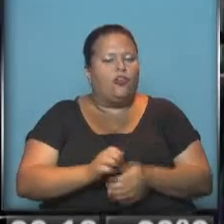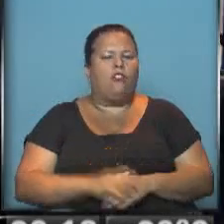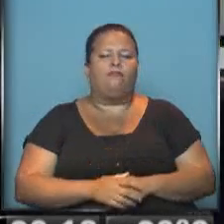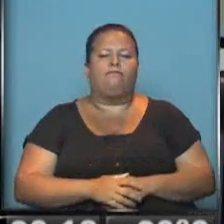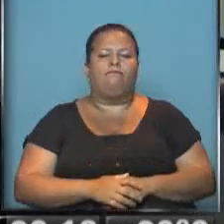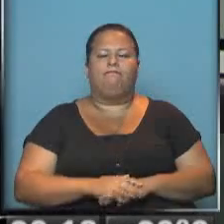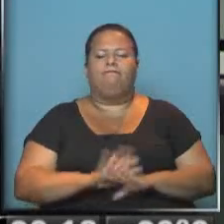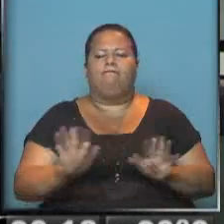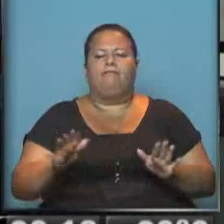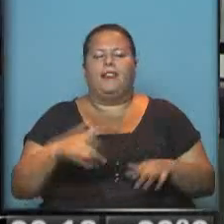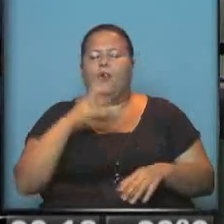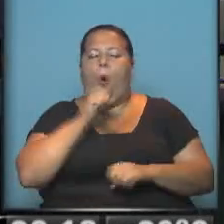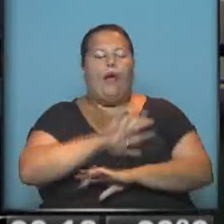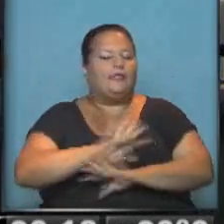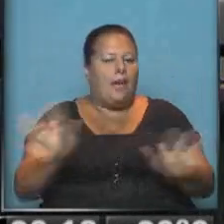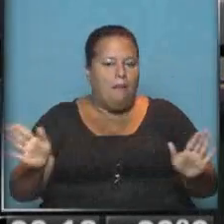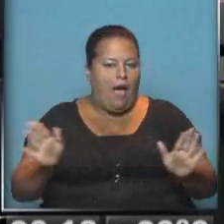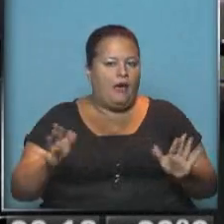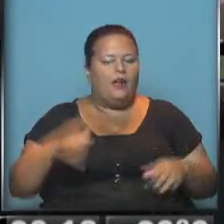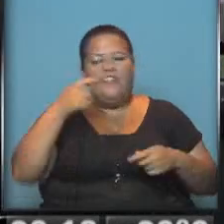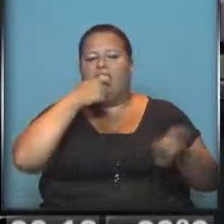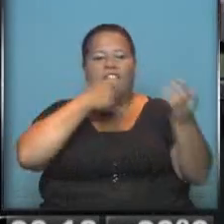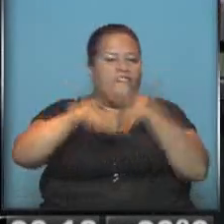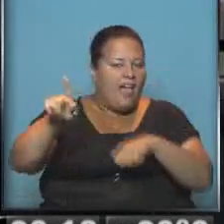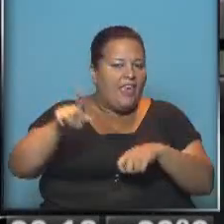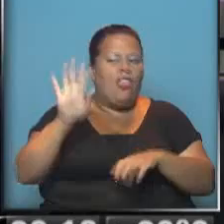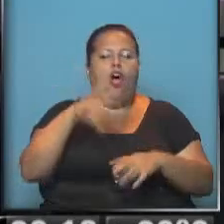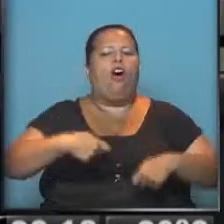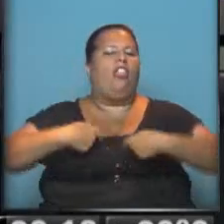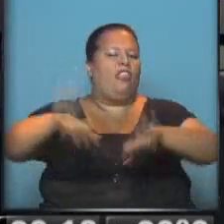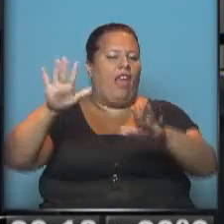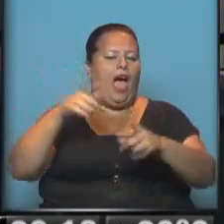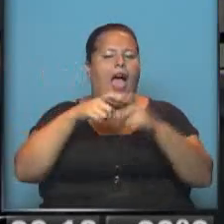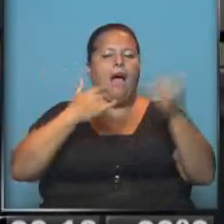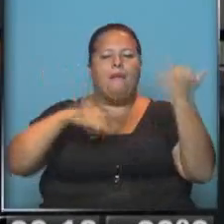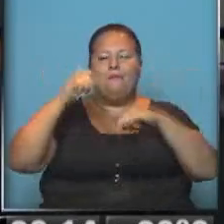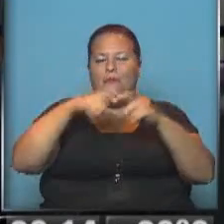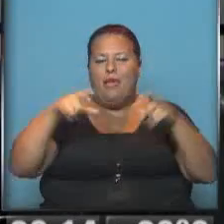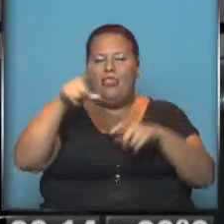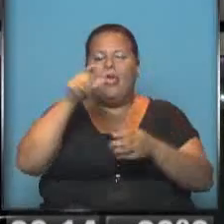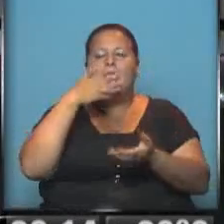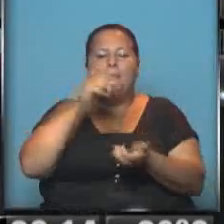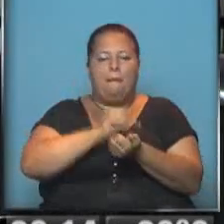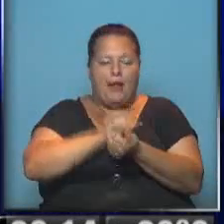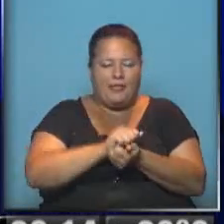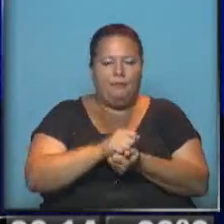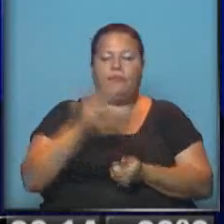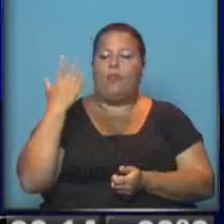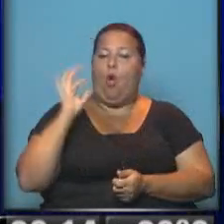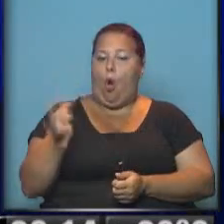no es más soportable y decide vender o decide entregar las acciones de Papel Prensa? En el mes de